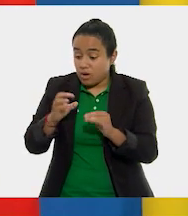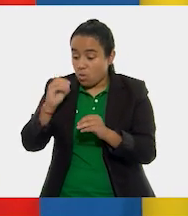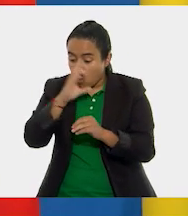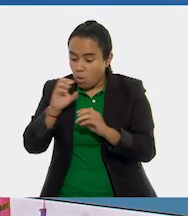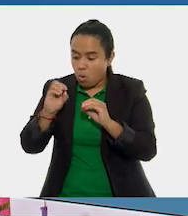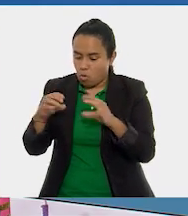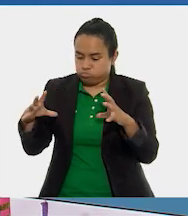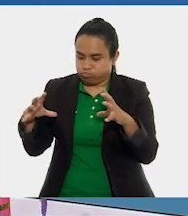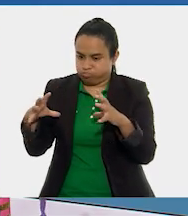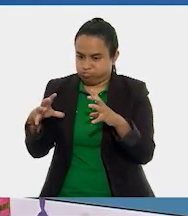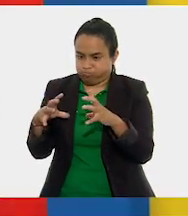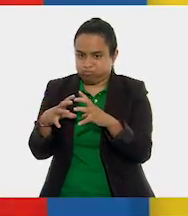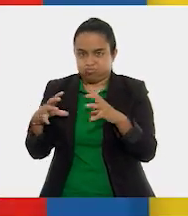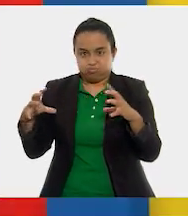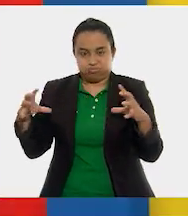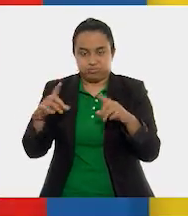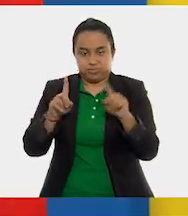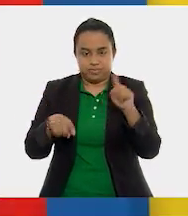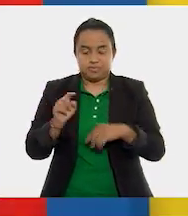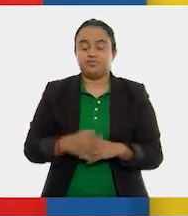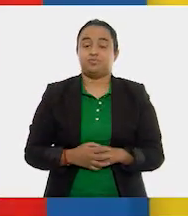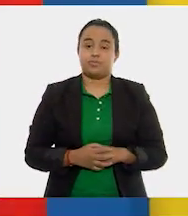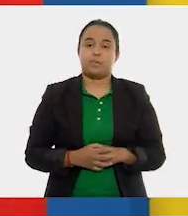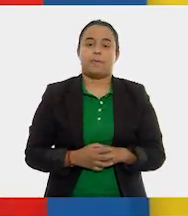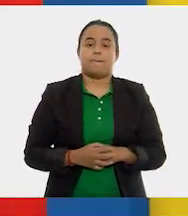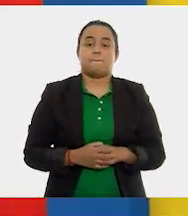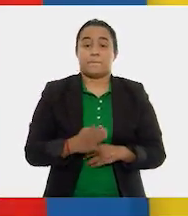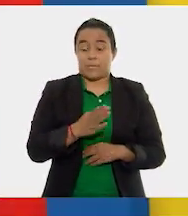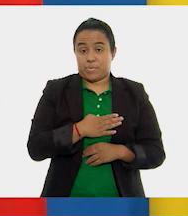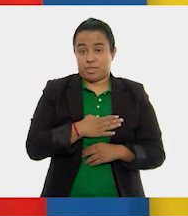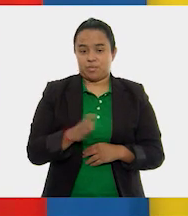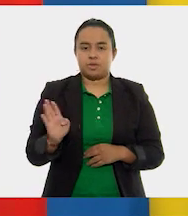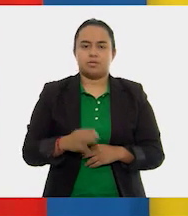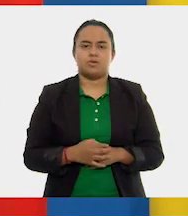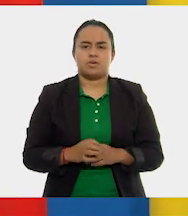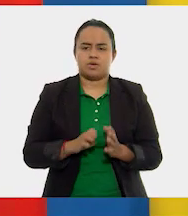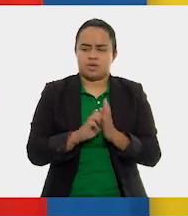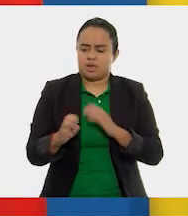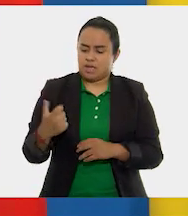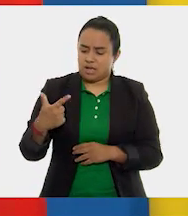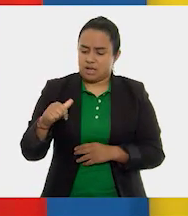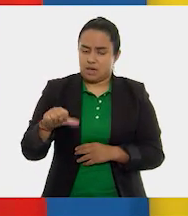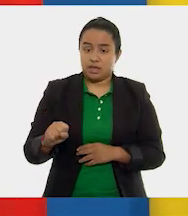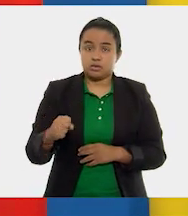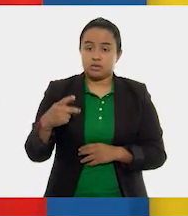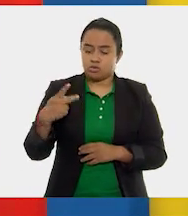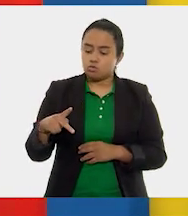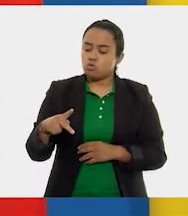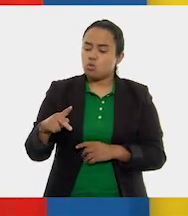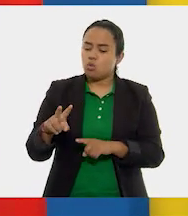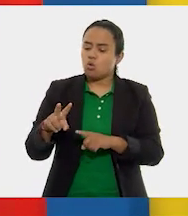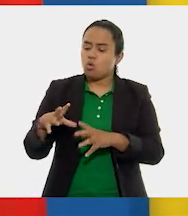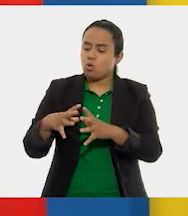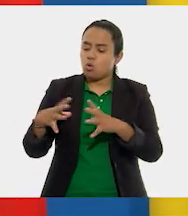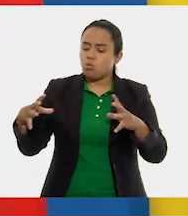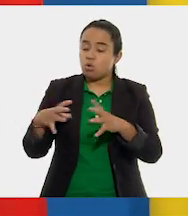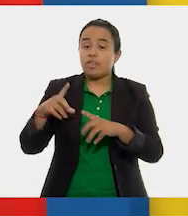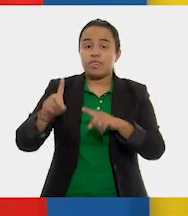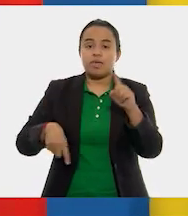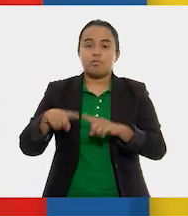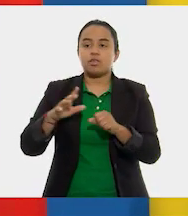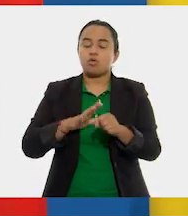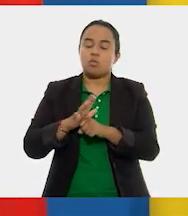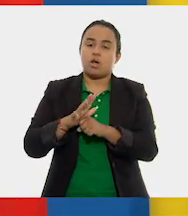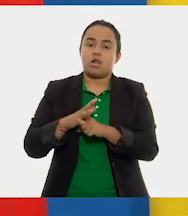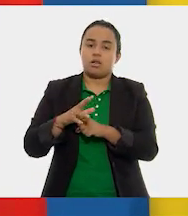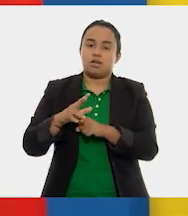presión. Exactamente. Exactamente, maestra. Y bueno, que en el caso de los gases, su volumen depende de la temperatura.